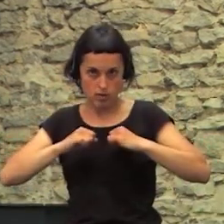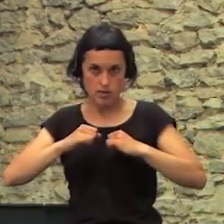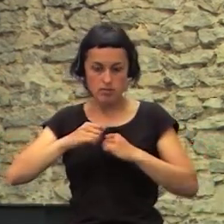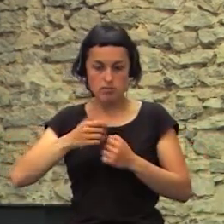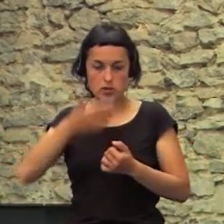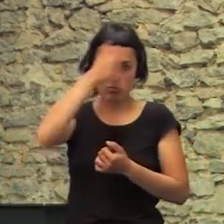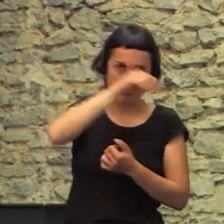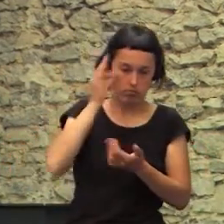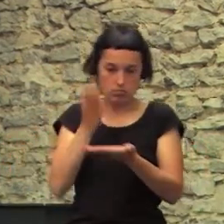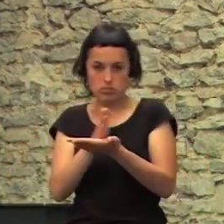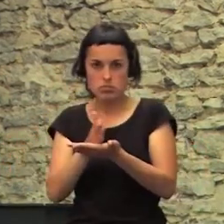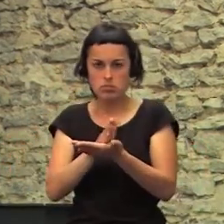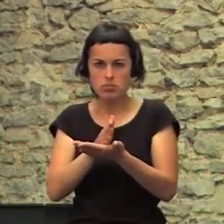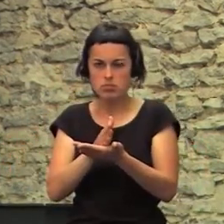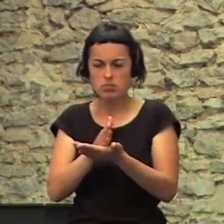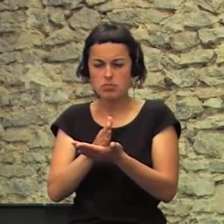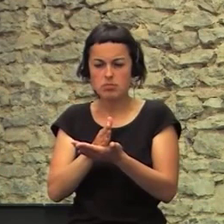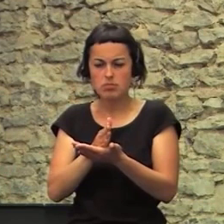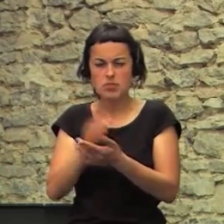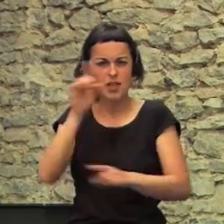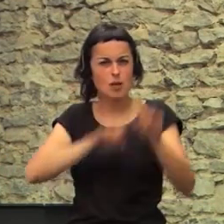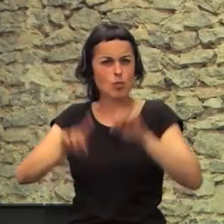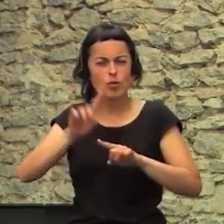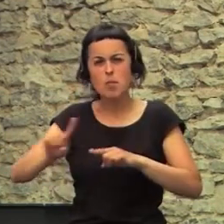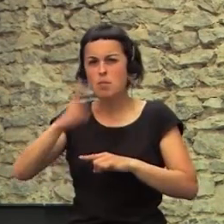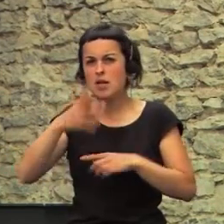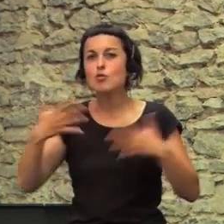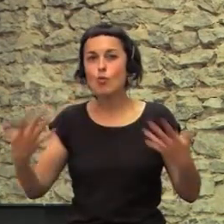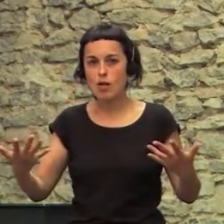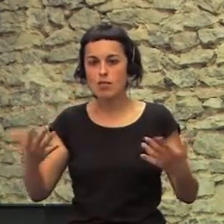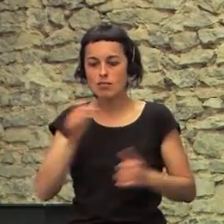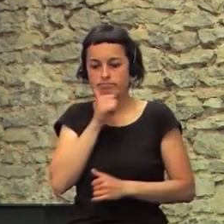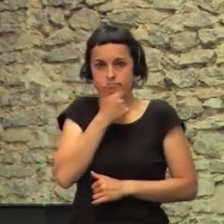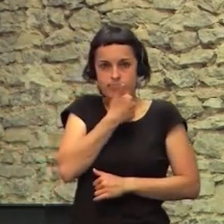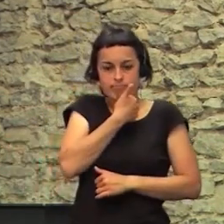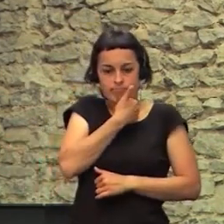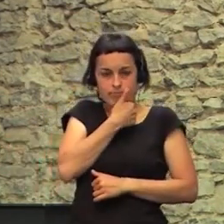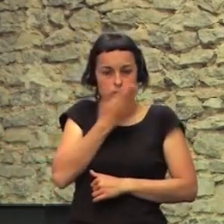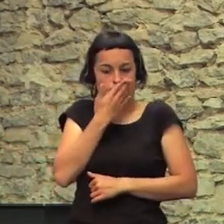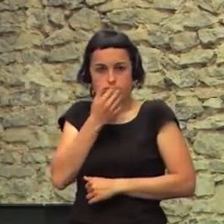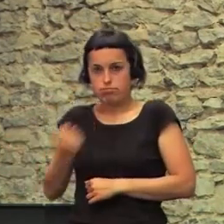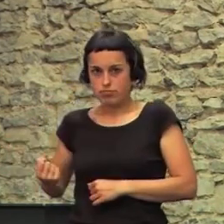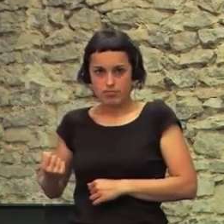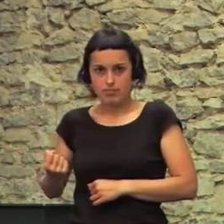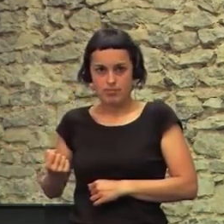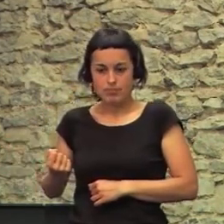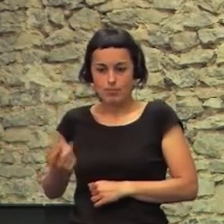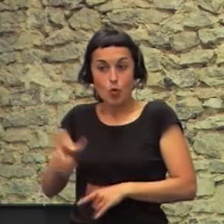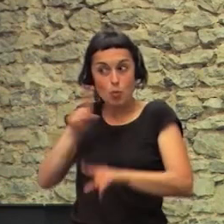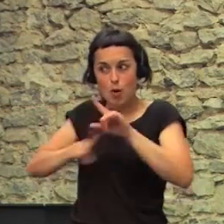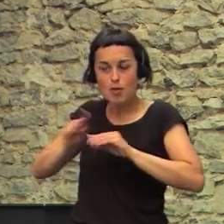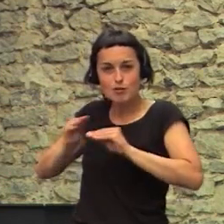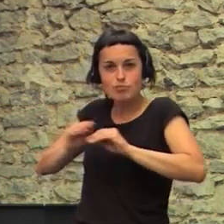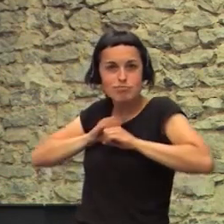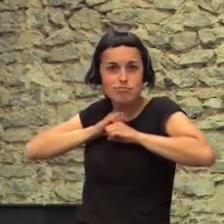mayor precisamente está en ese silencio, en el tabú del silencio y el ocultamiento. Ese es el mayor